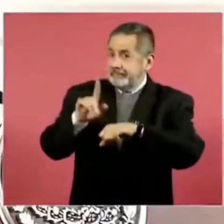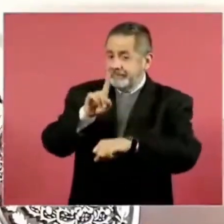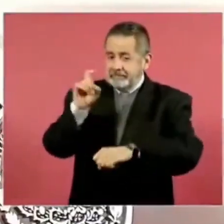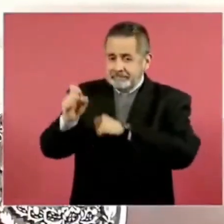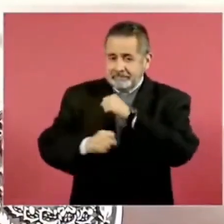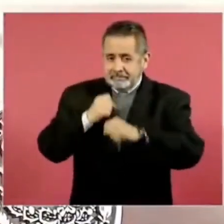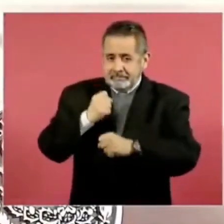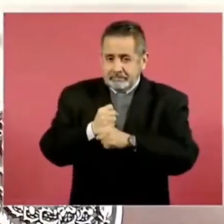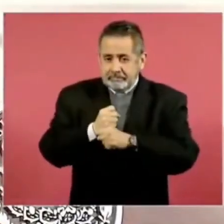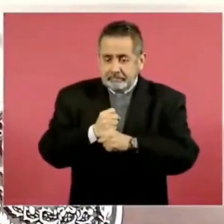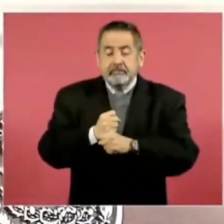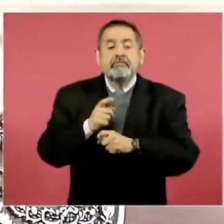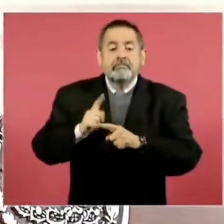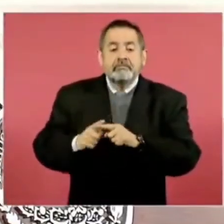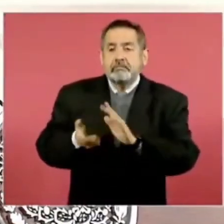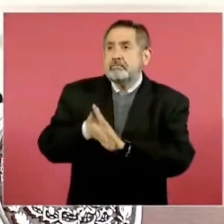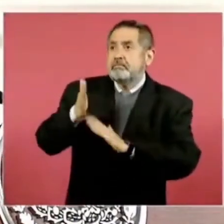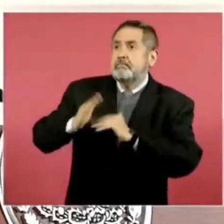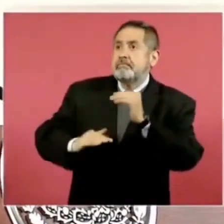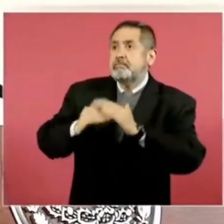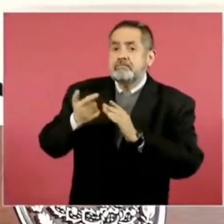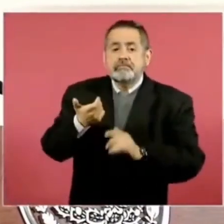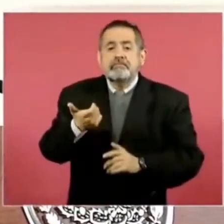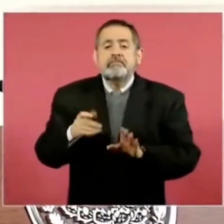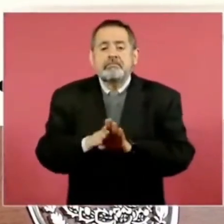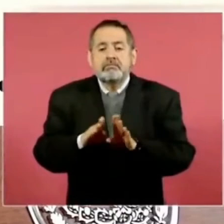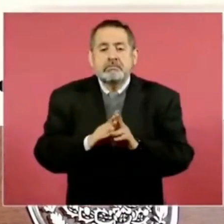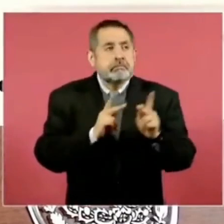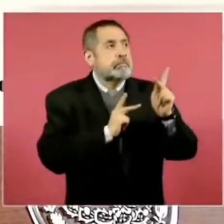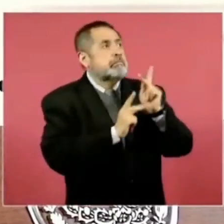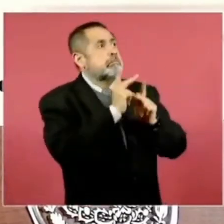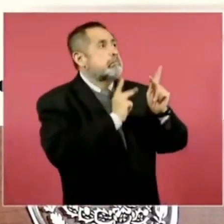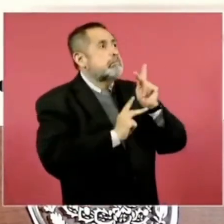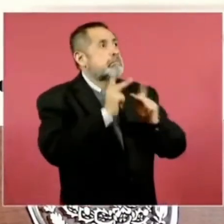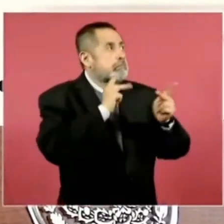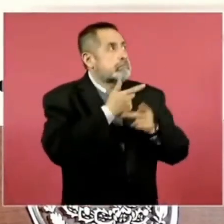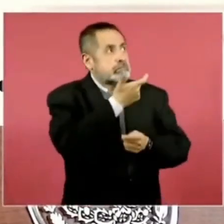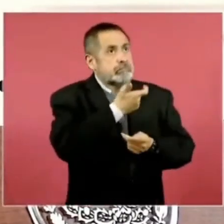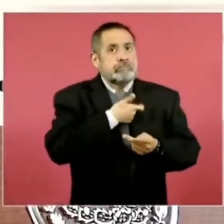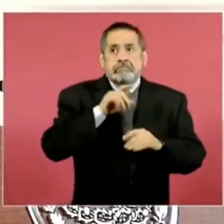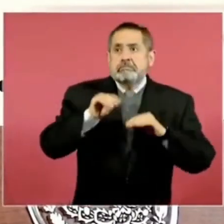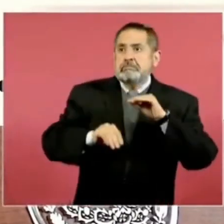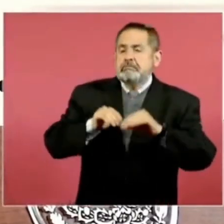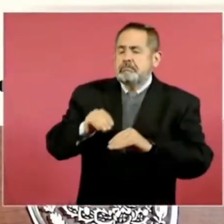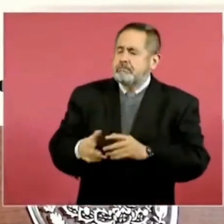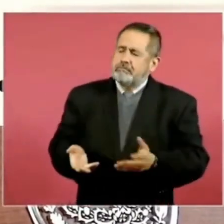hicieron con crédito.